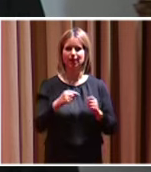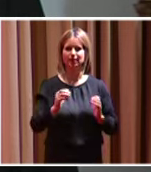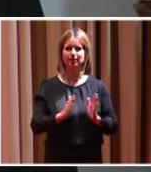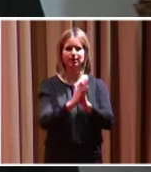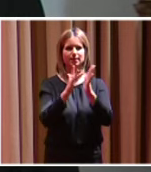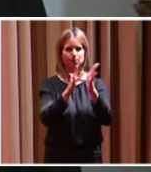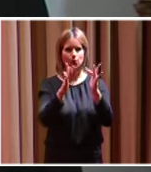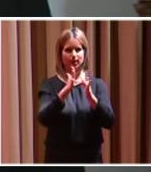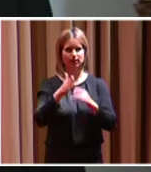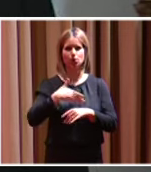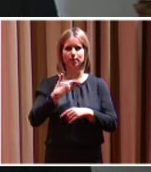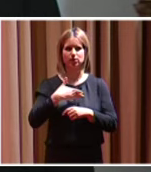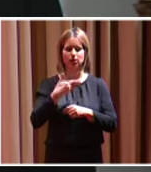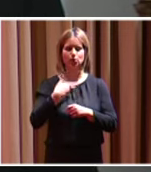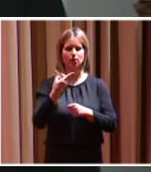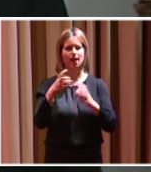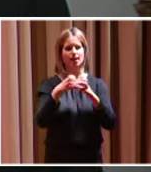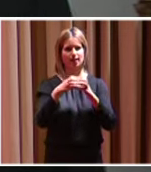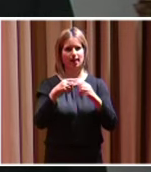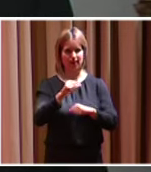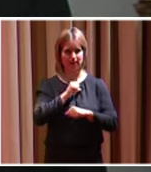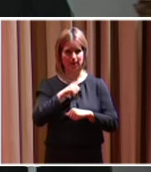Santísimo Cristo de la Misericordia, Granada te espera.